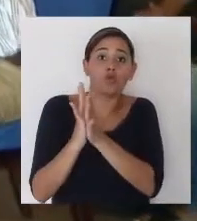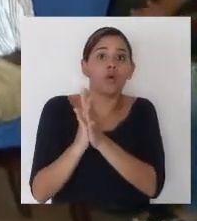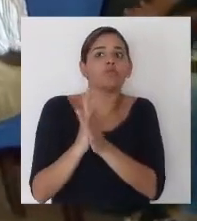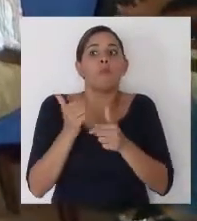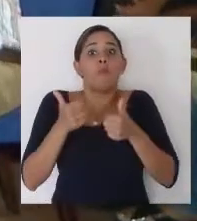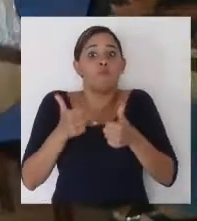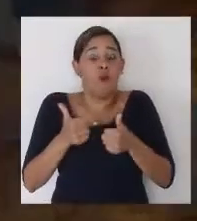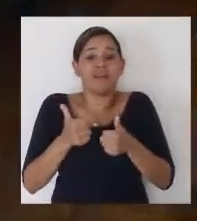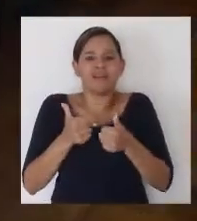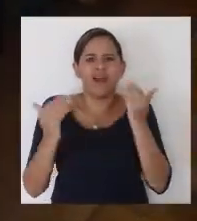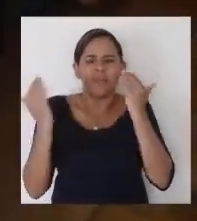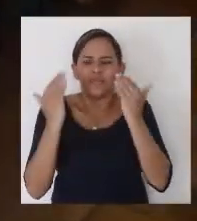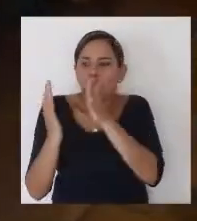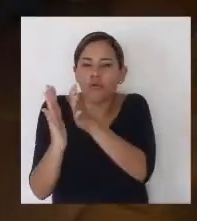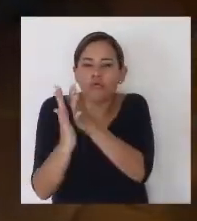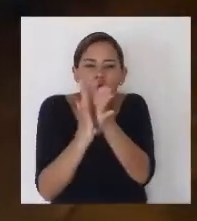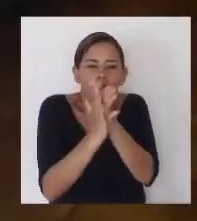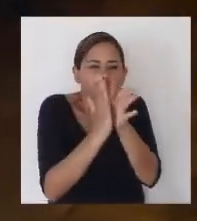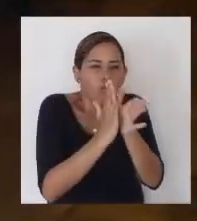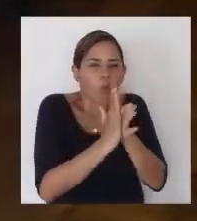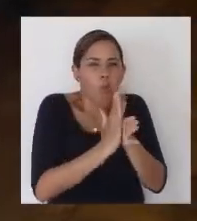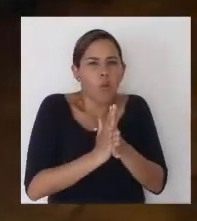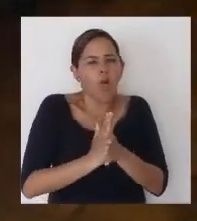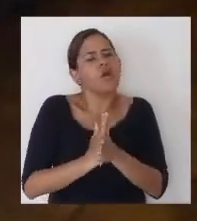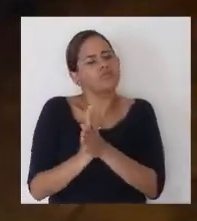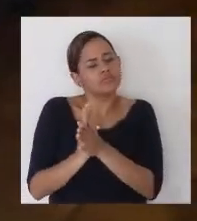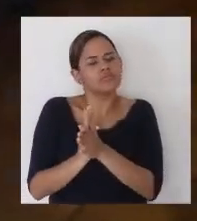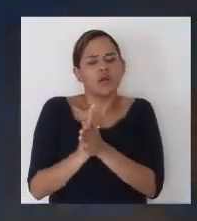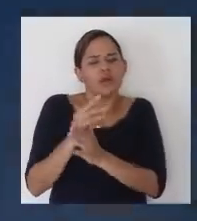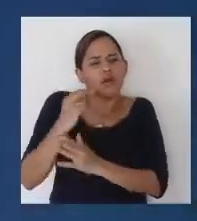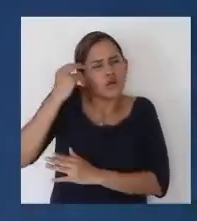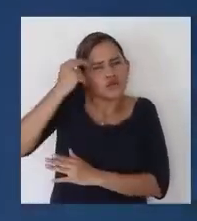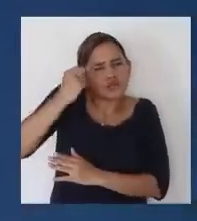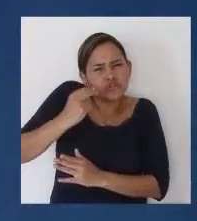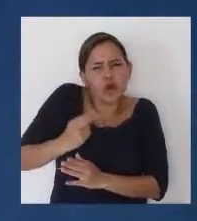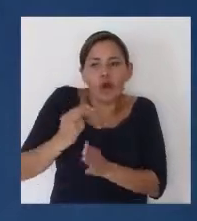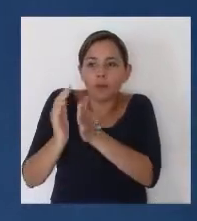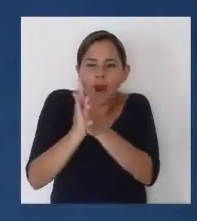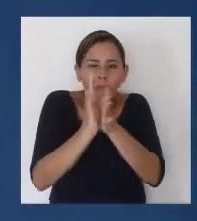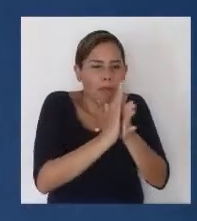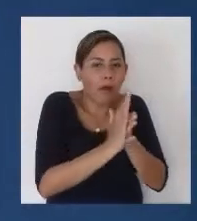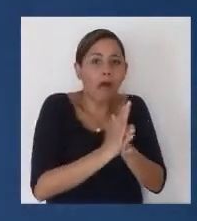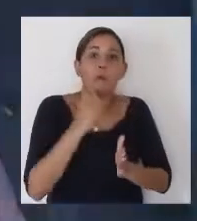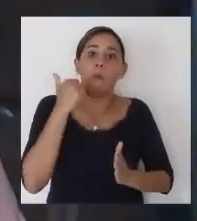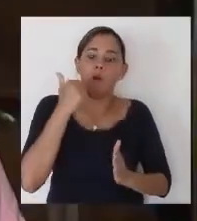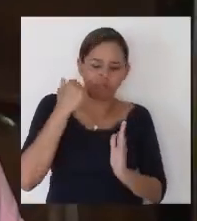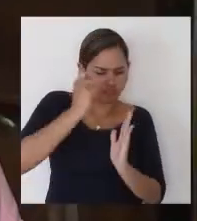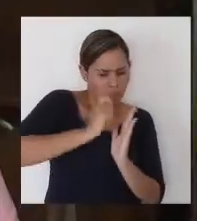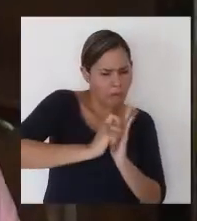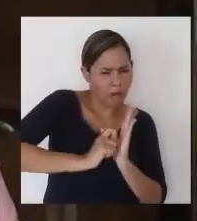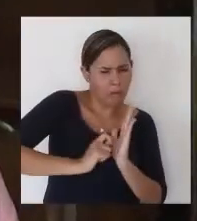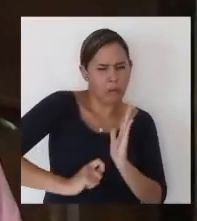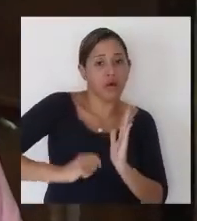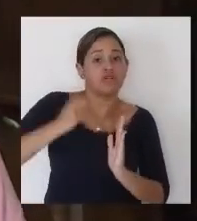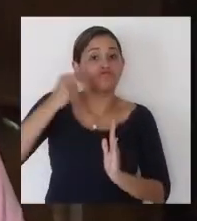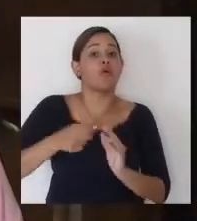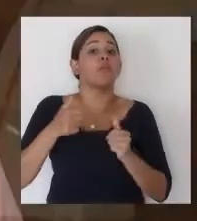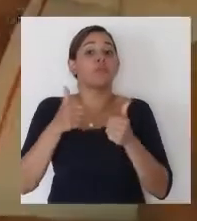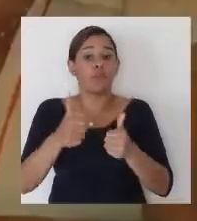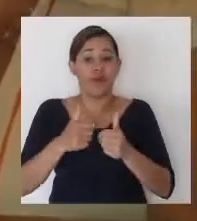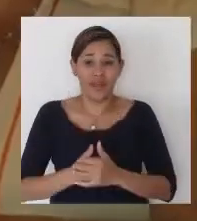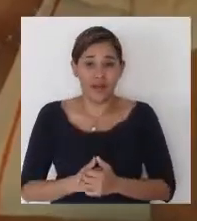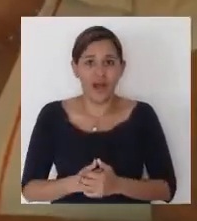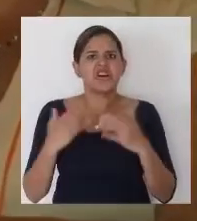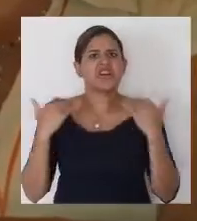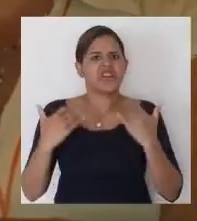ley del desarrollo rural con énfasis territorial que recogen los conceptos de desarrollo y autonomía que el campesinado de esta parte del país